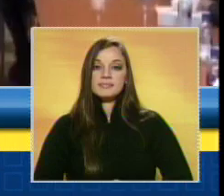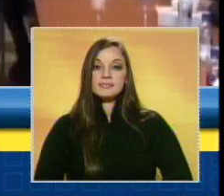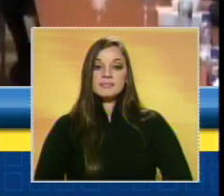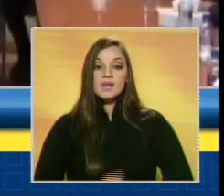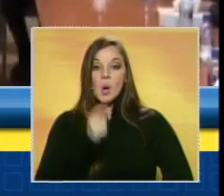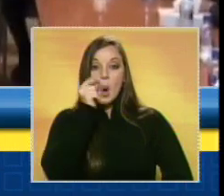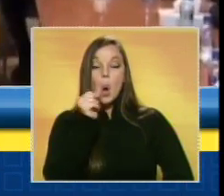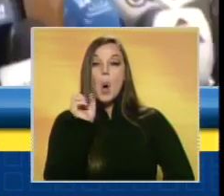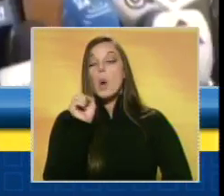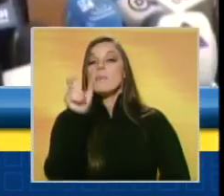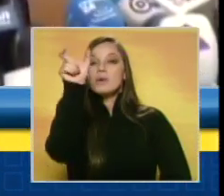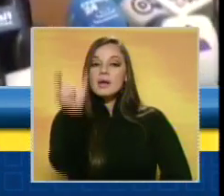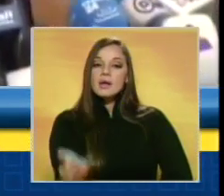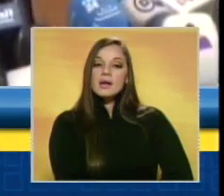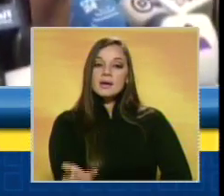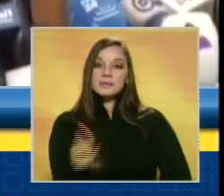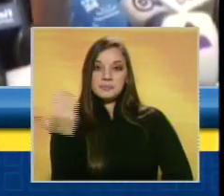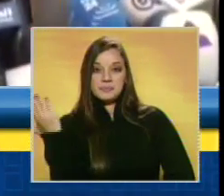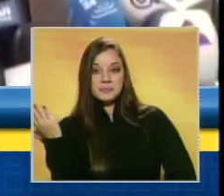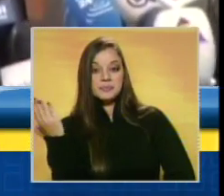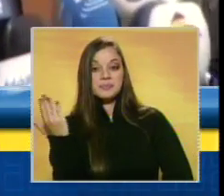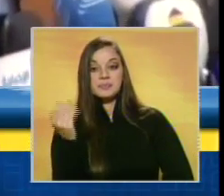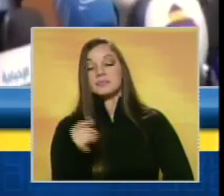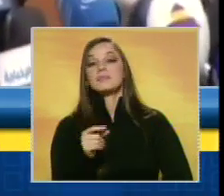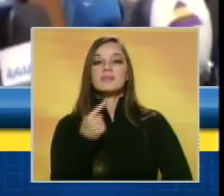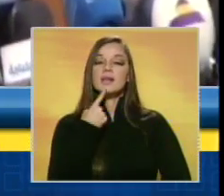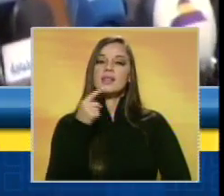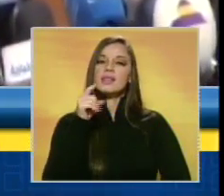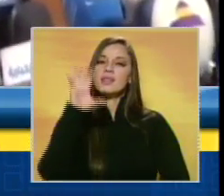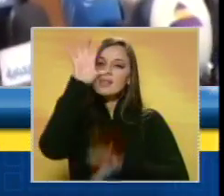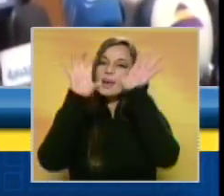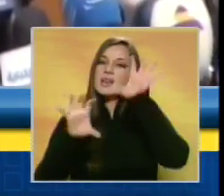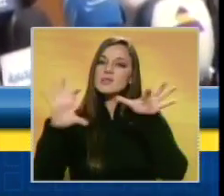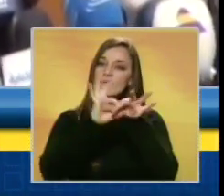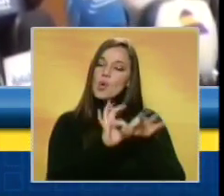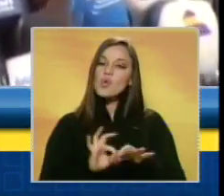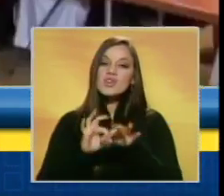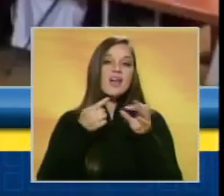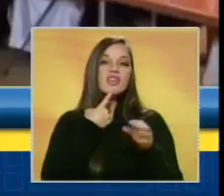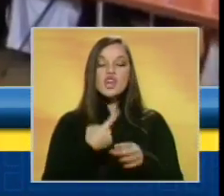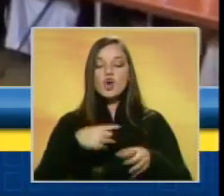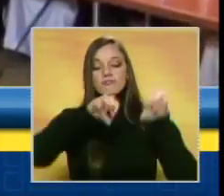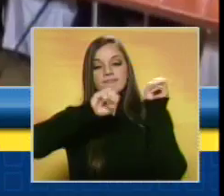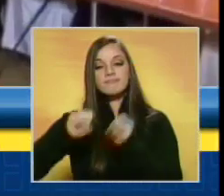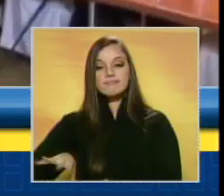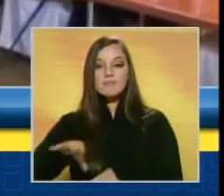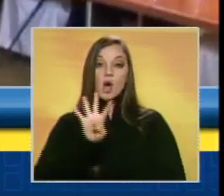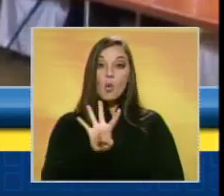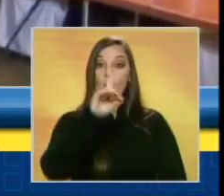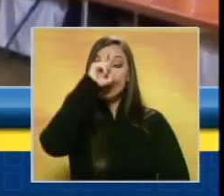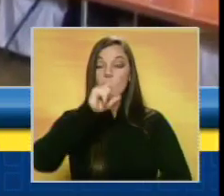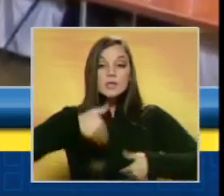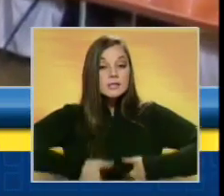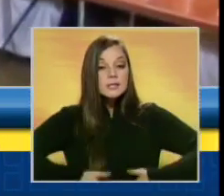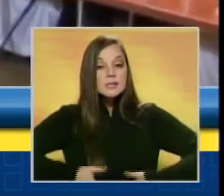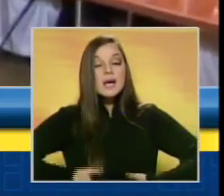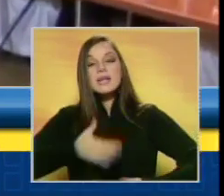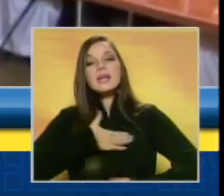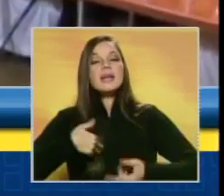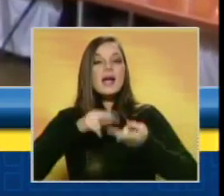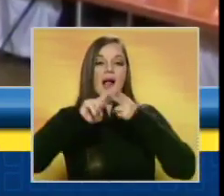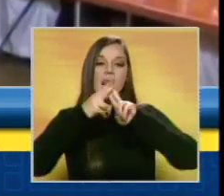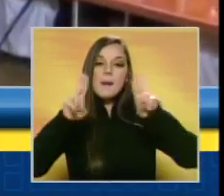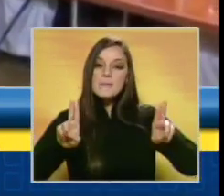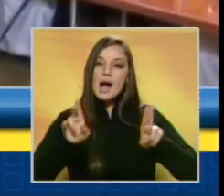de la Organización de Naciones Unidas para Yemen, Yamal Ben-Omar, renunció a su cargo tras 4 años de esfuerzos por lograr la paz